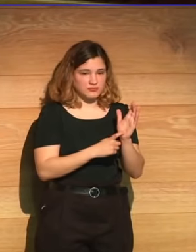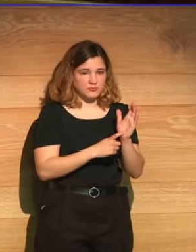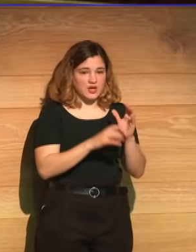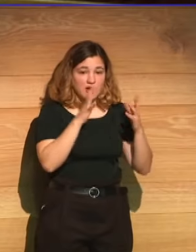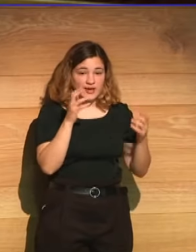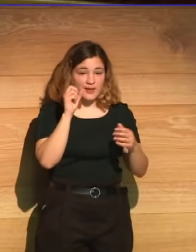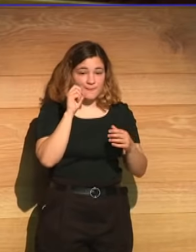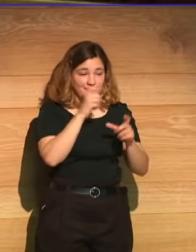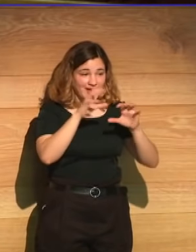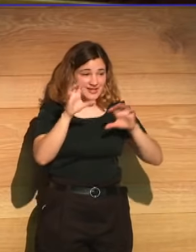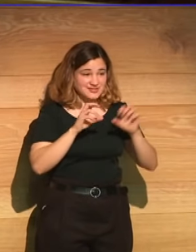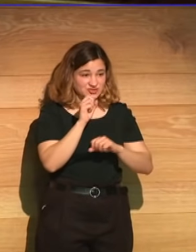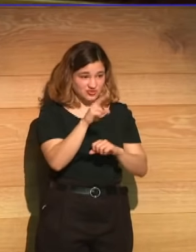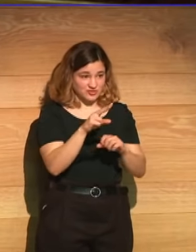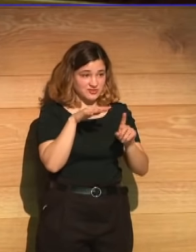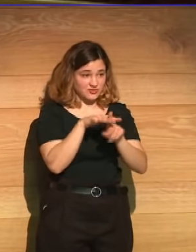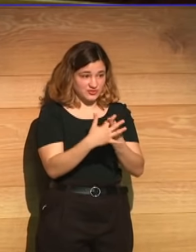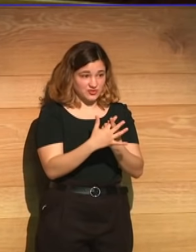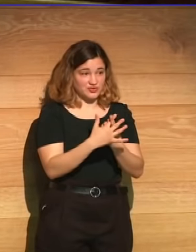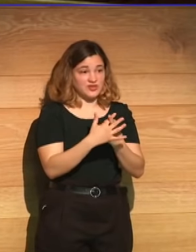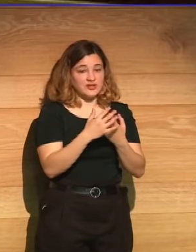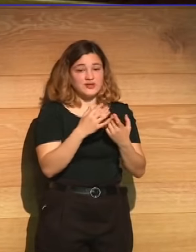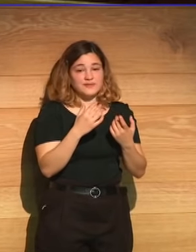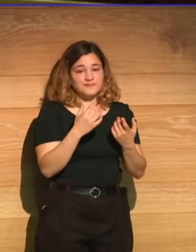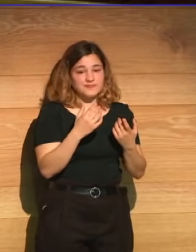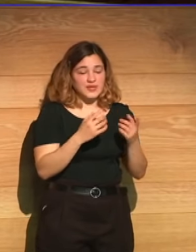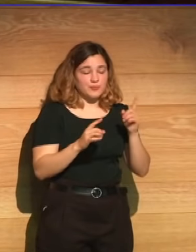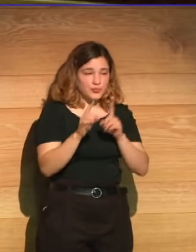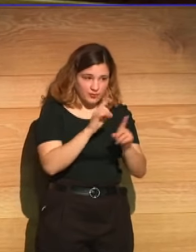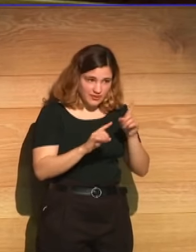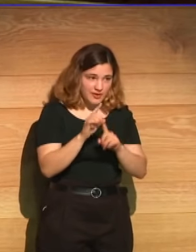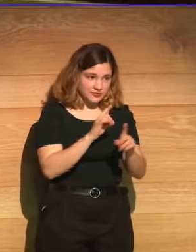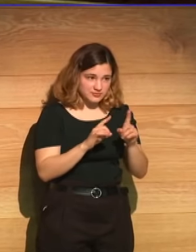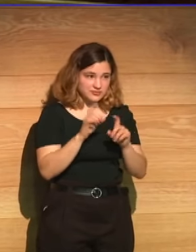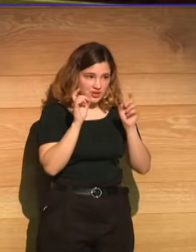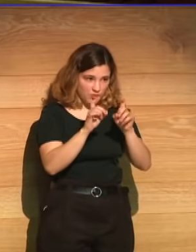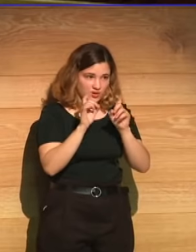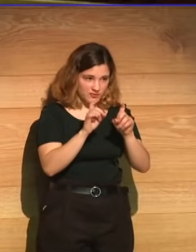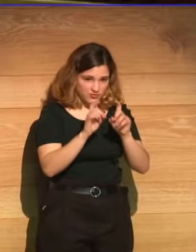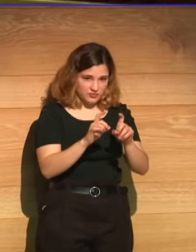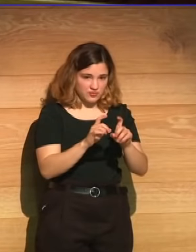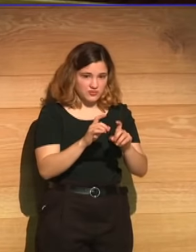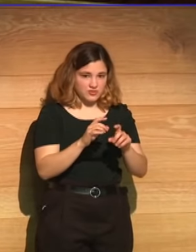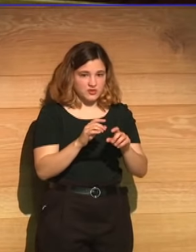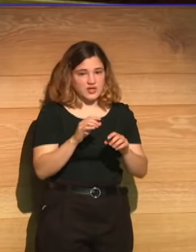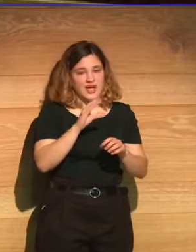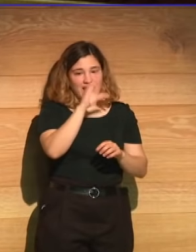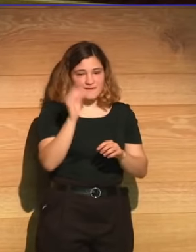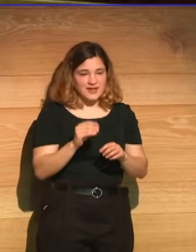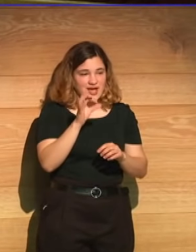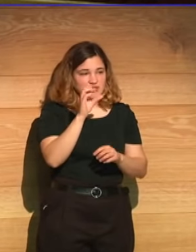a 12 países en situación de riesgo de emergencia educativa extrema y 9 de ellos están en el África subsahariana.